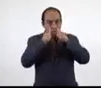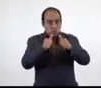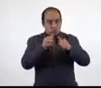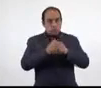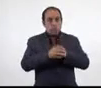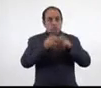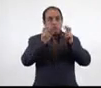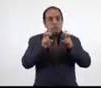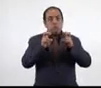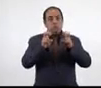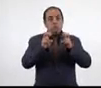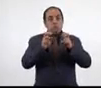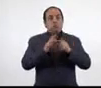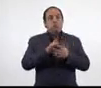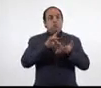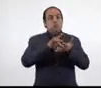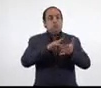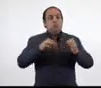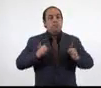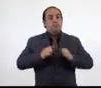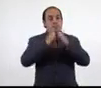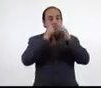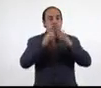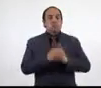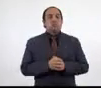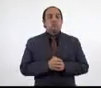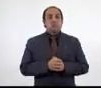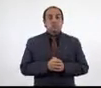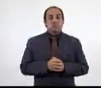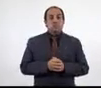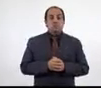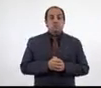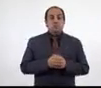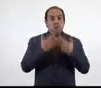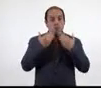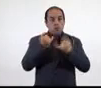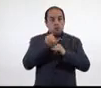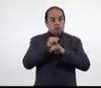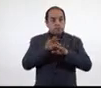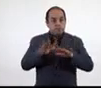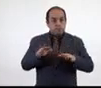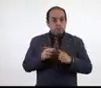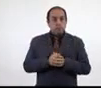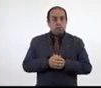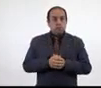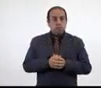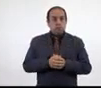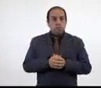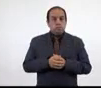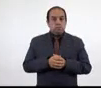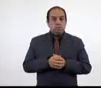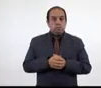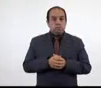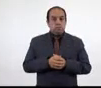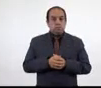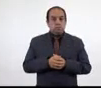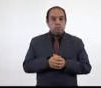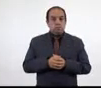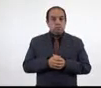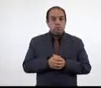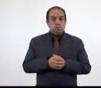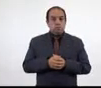tema de medidas emergentes. No hay información, digamos, que sea veraz en el sentido de que se ha